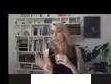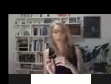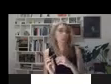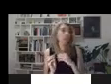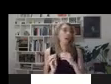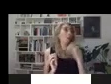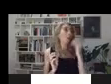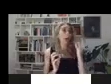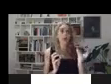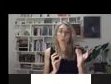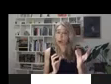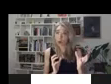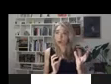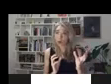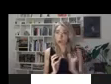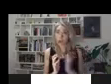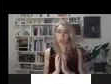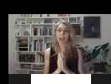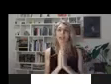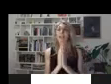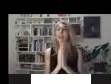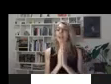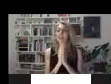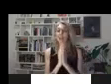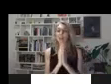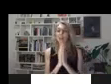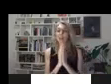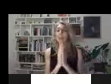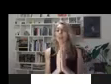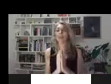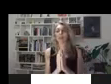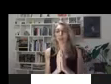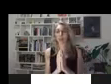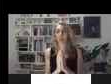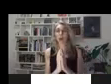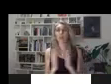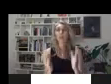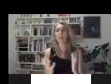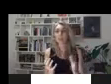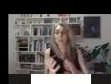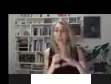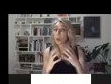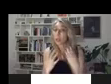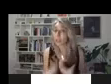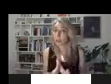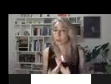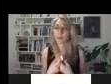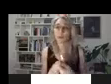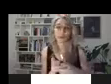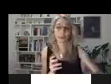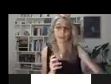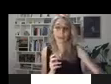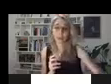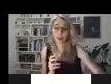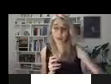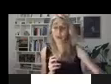a un coleccionista o a otro coleccionista, el precio sea el mismo. Porque, de vuelta, como